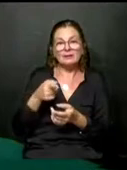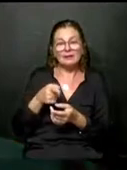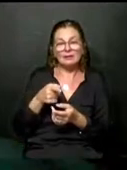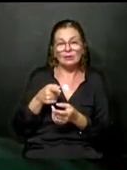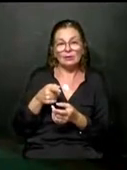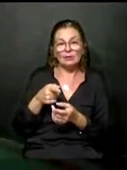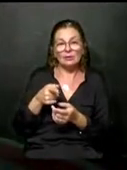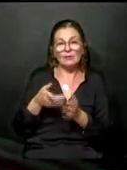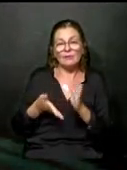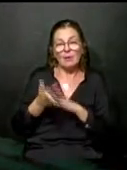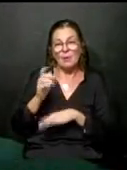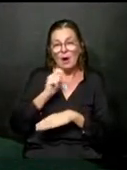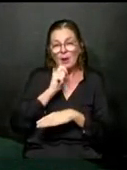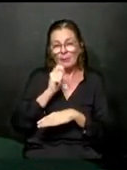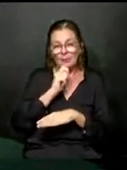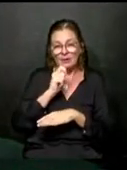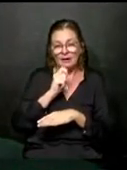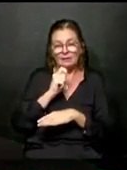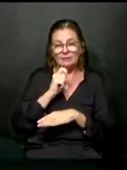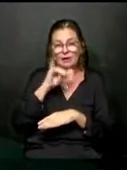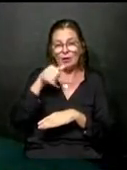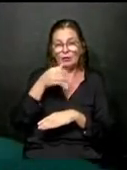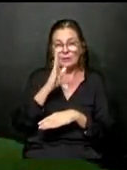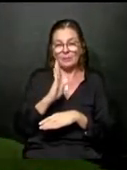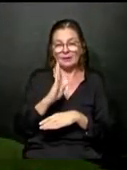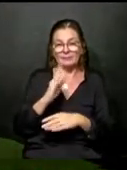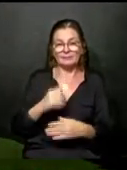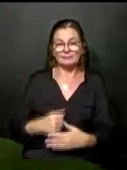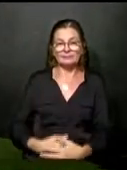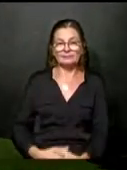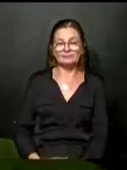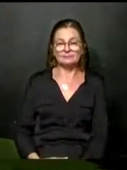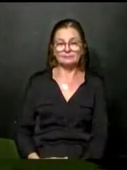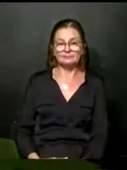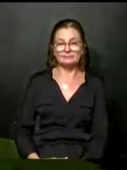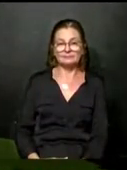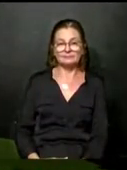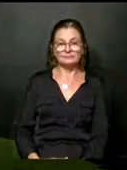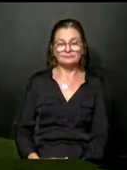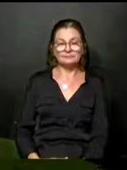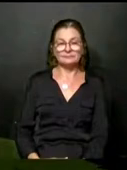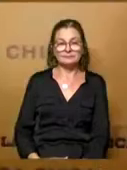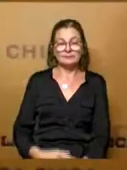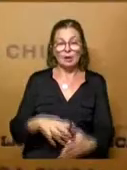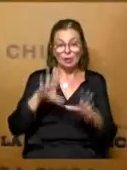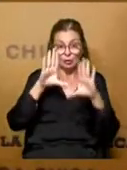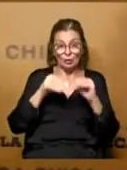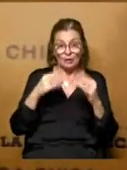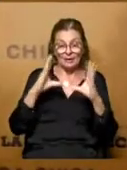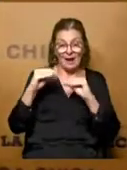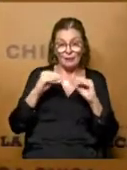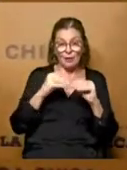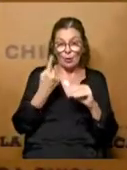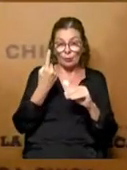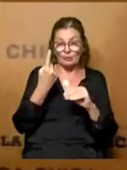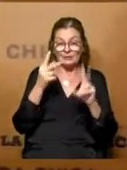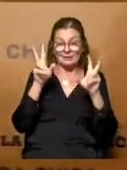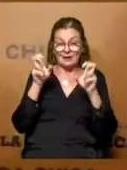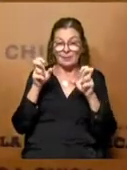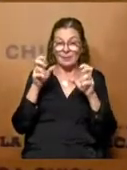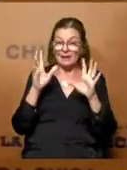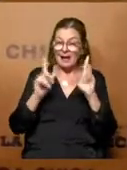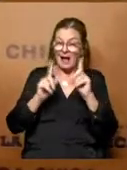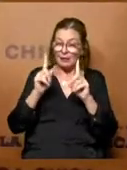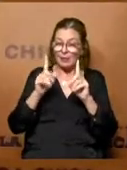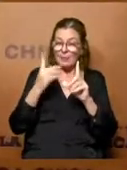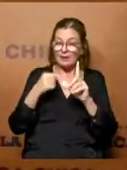saliendo un poco a la calle y recibiendo entonces a JP. Bien, con respecto a todo esto que se habló, una sola cuestión me queda colgada, pero